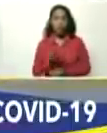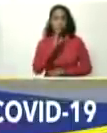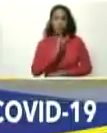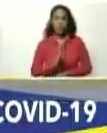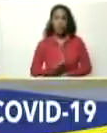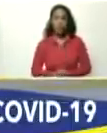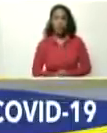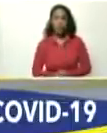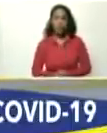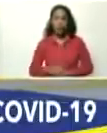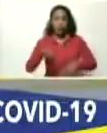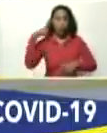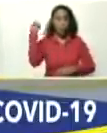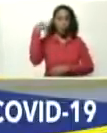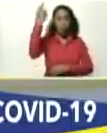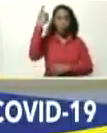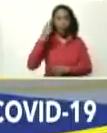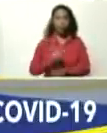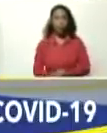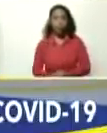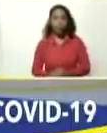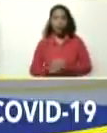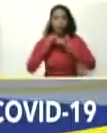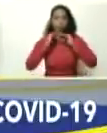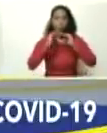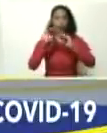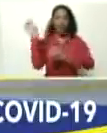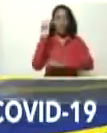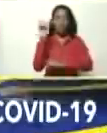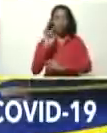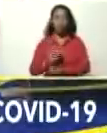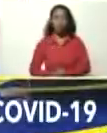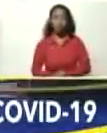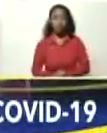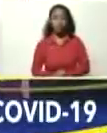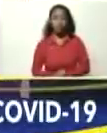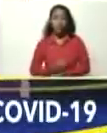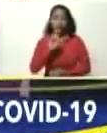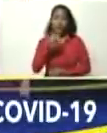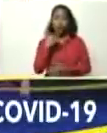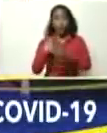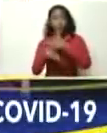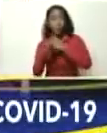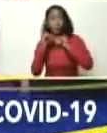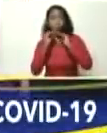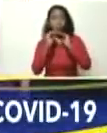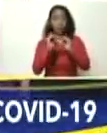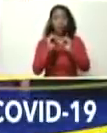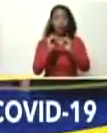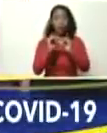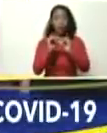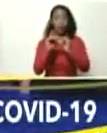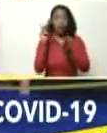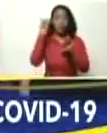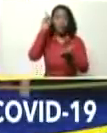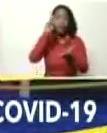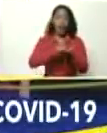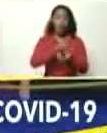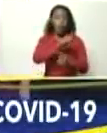Barinas. Apure, el llano venezolano. Y si nos vamos por el llano, llegamos